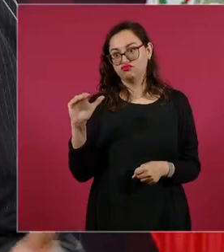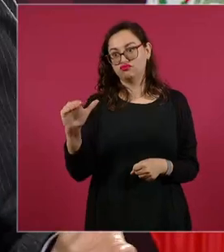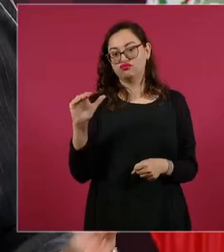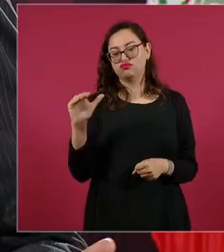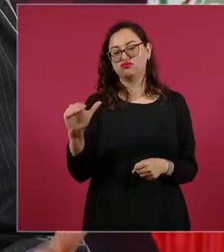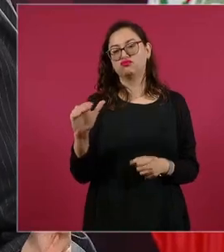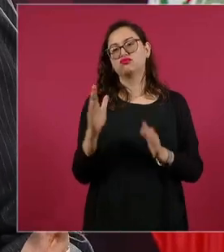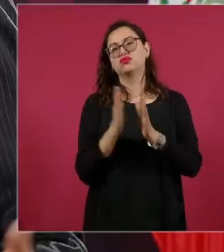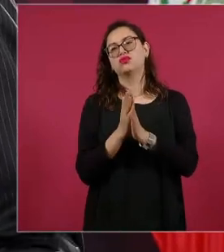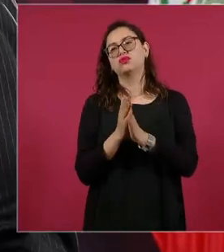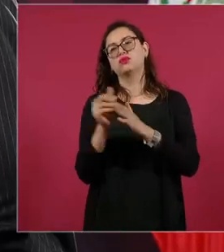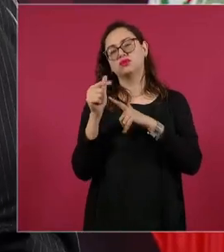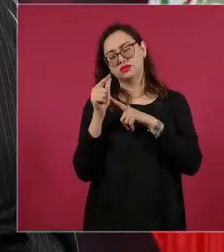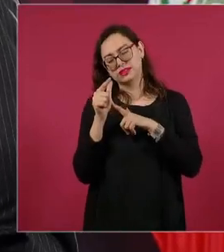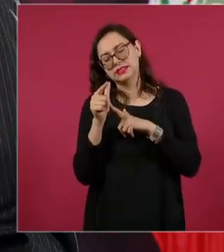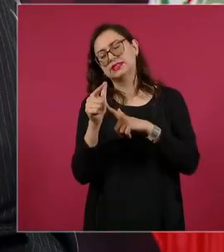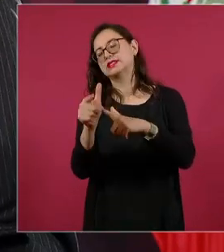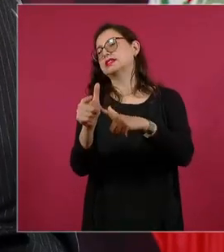siguiera adelante